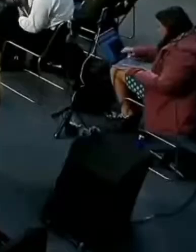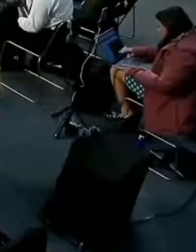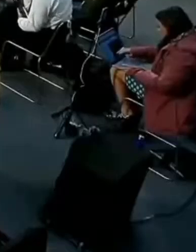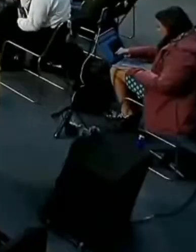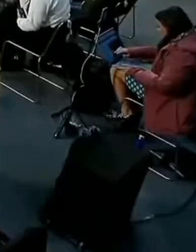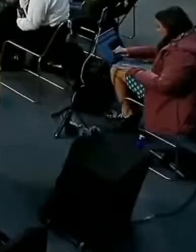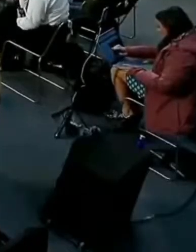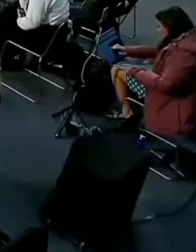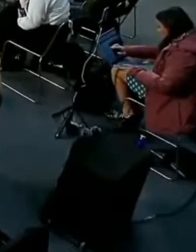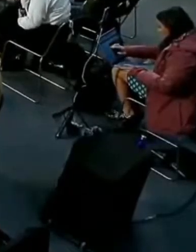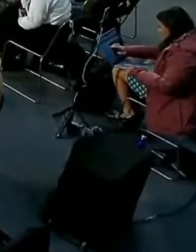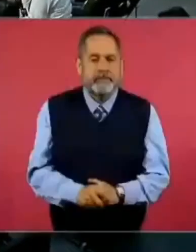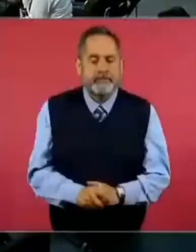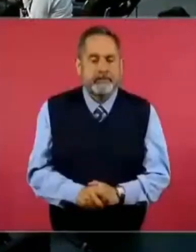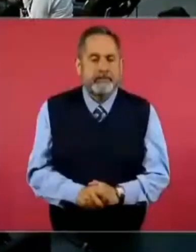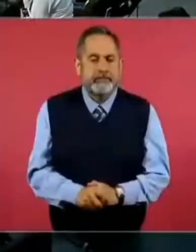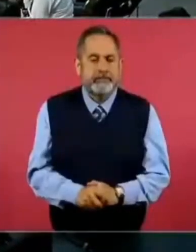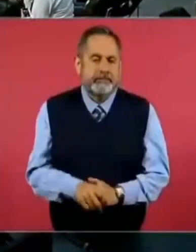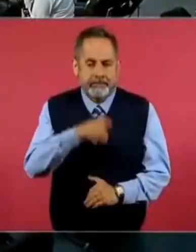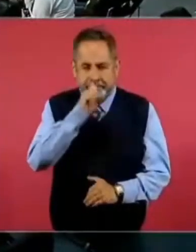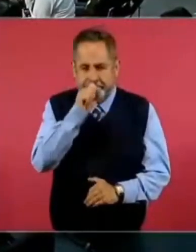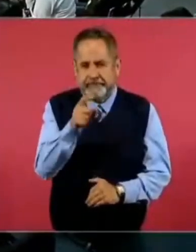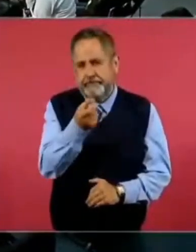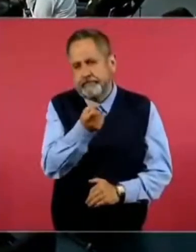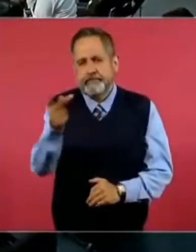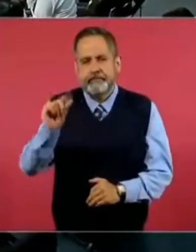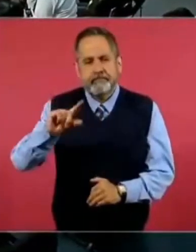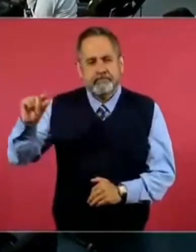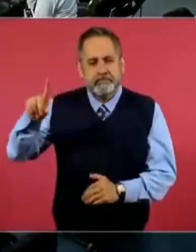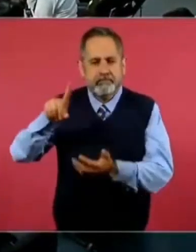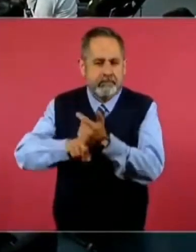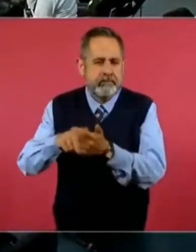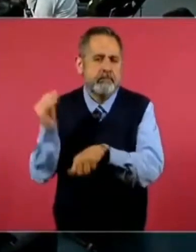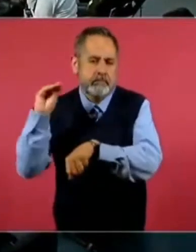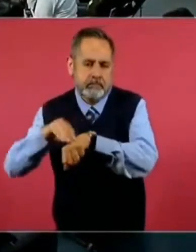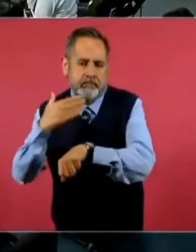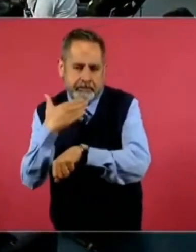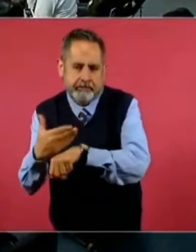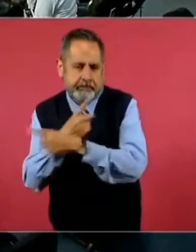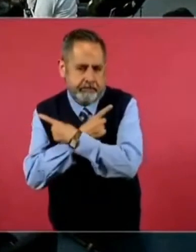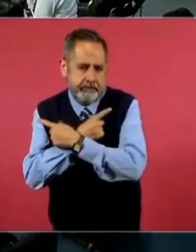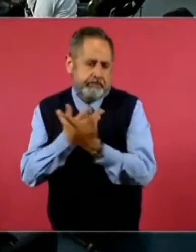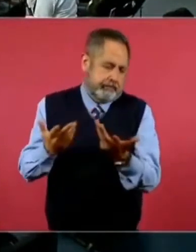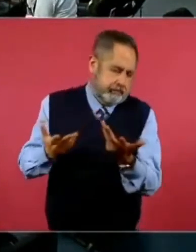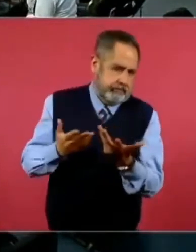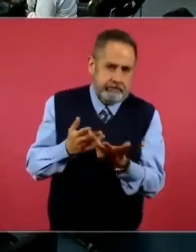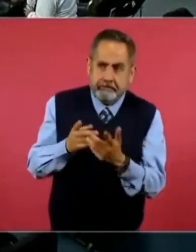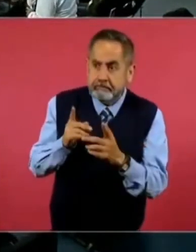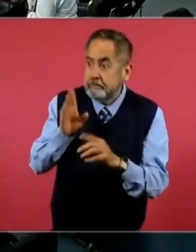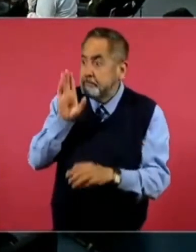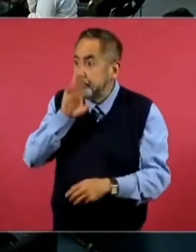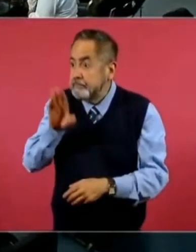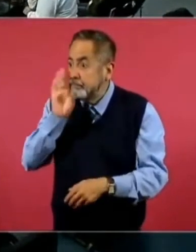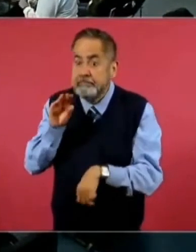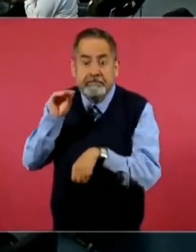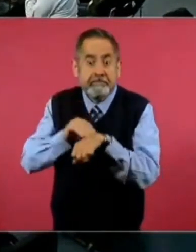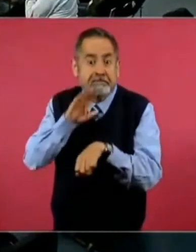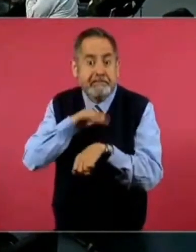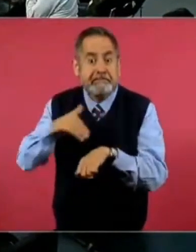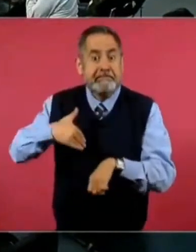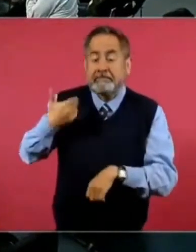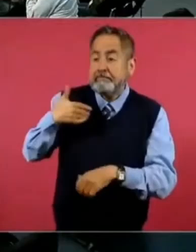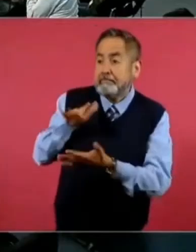de la no extorsión y y pero pues se tienen que portar bien los los políticos los servidores